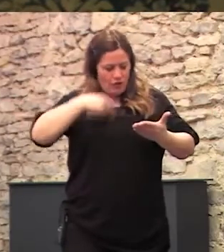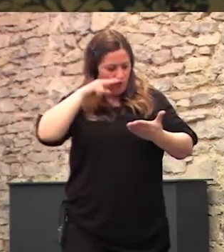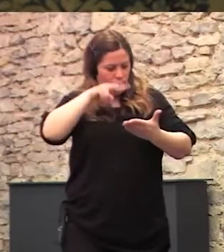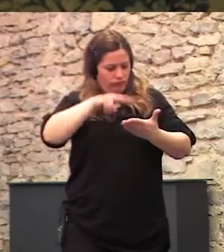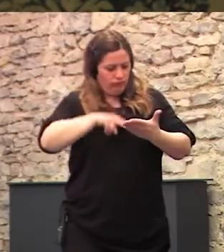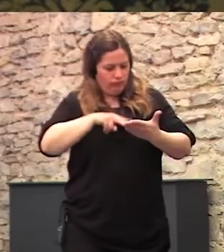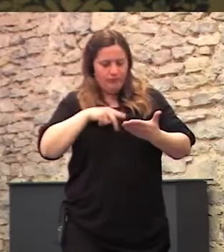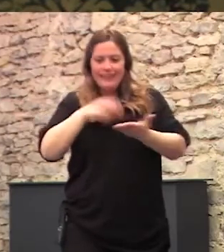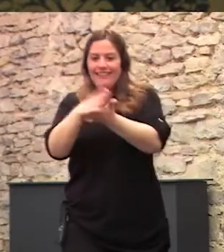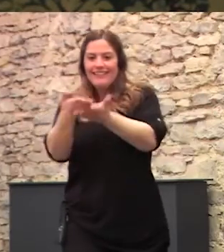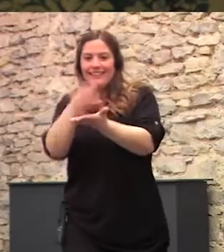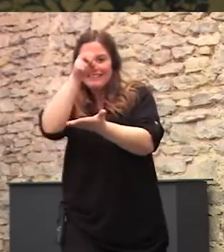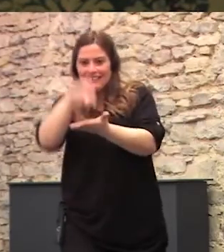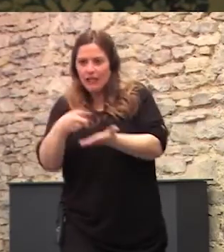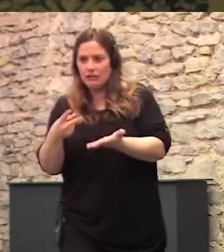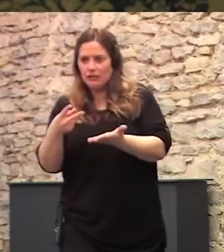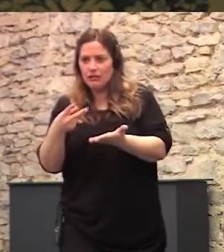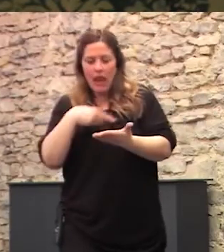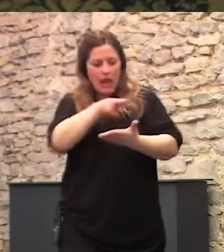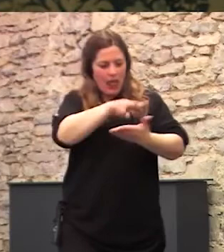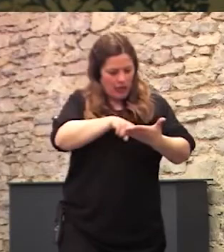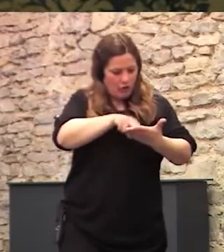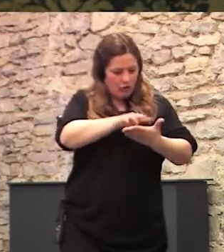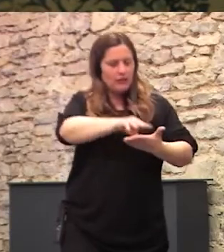intermediarios, leerlo y entenderlo.